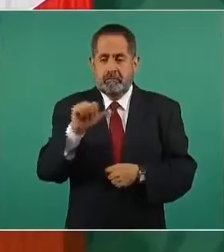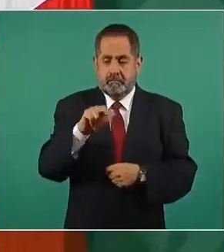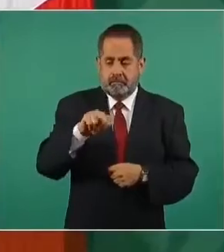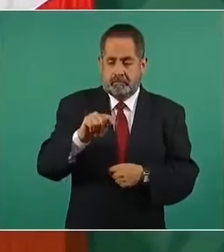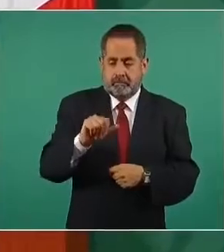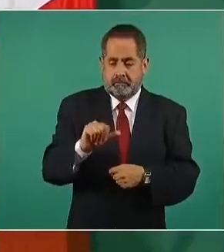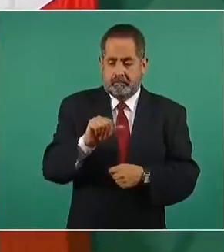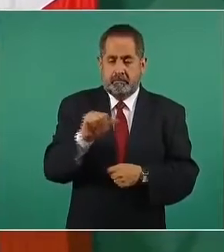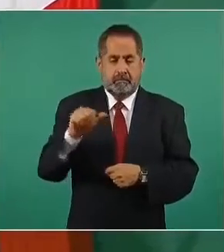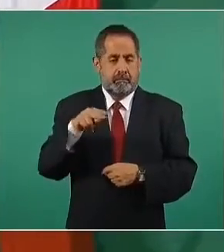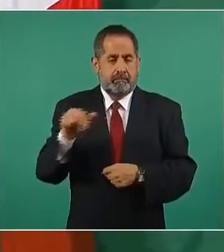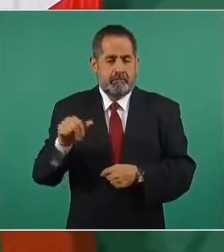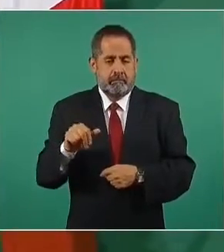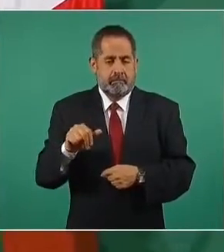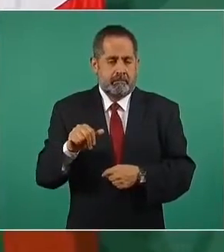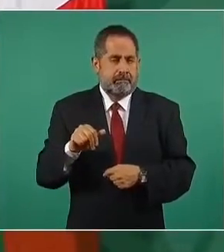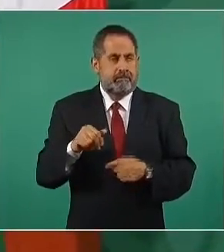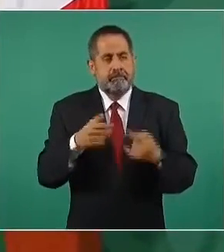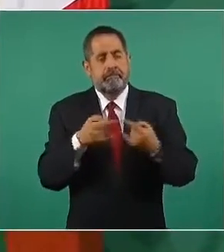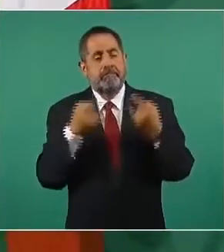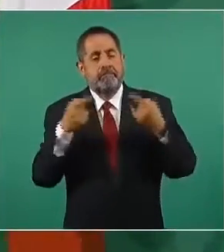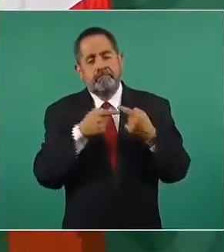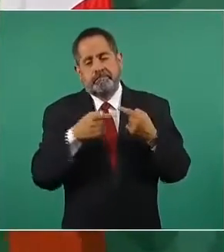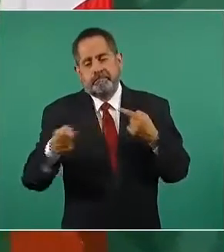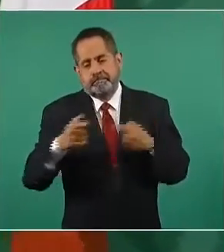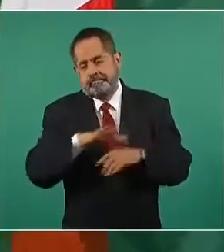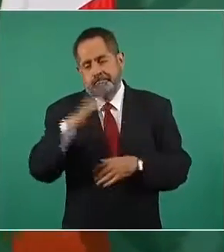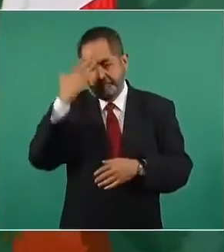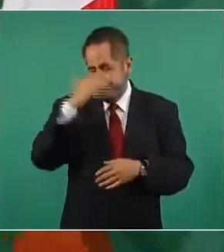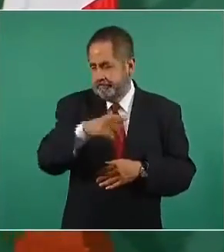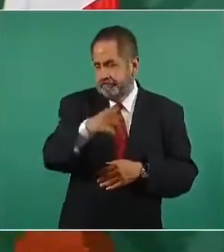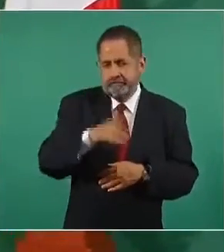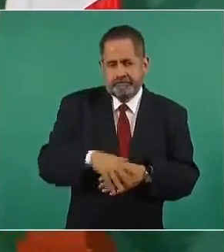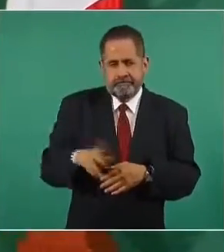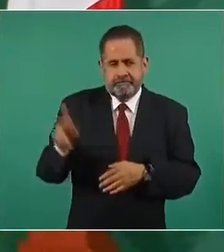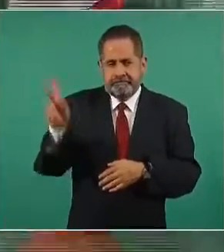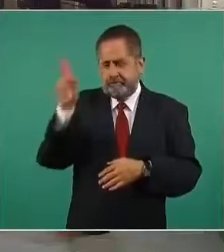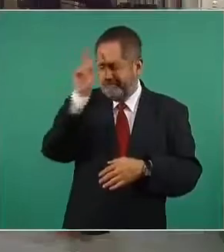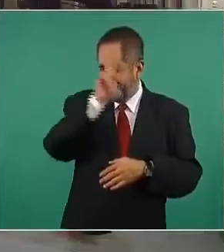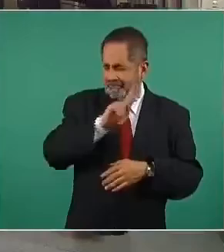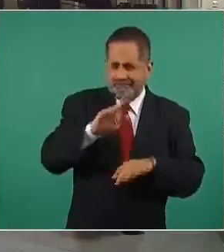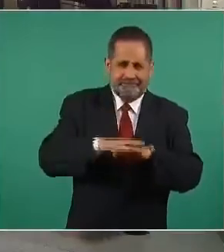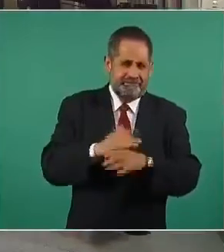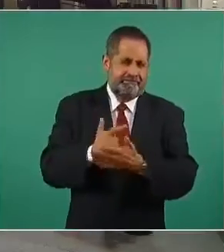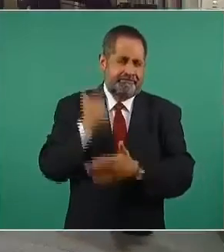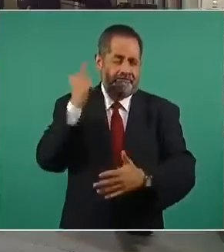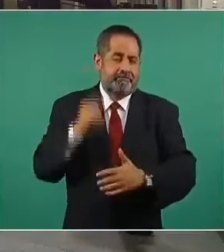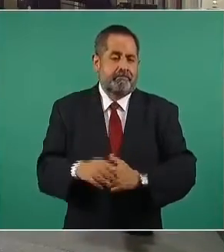Y ya lo demás, pues fue el agravamiento de la tragedia.